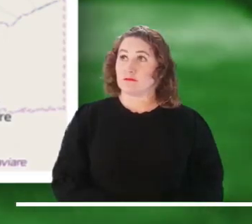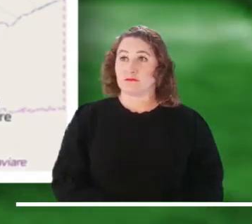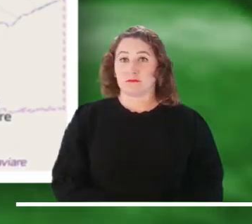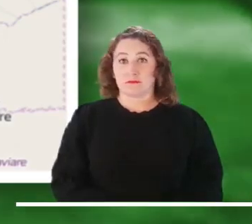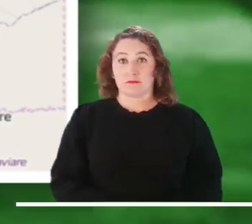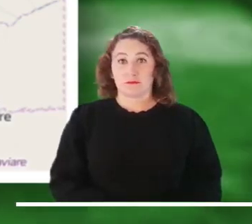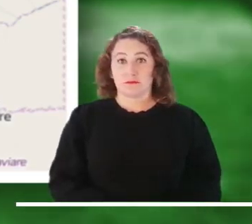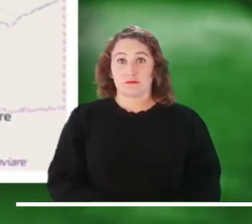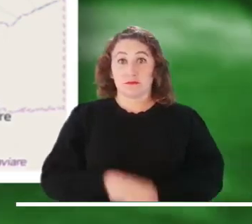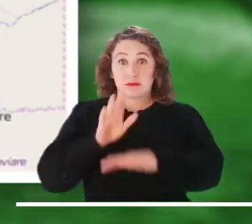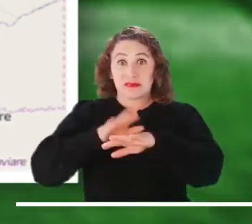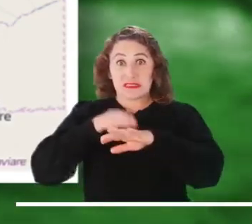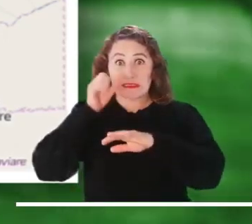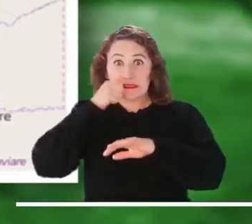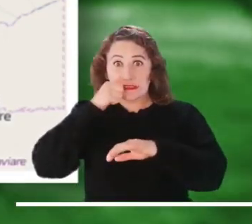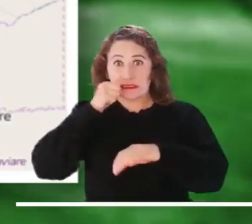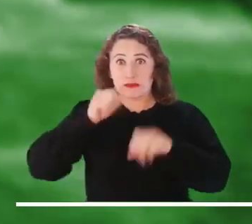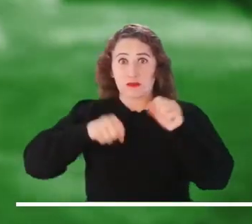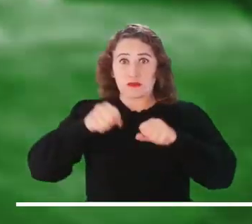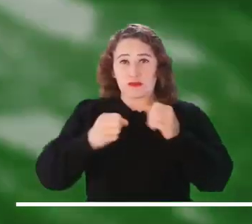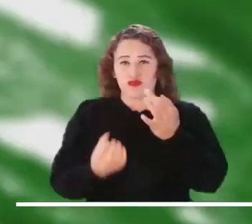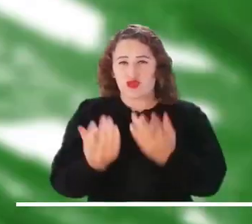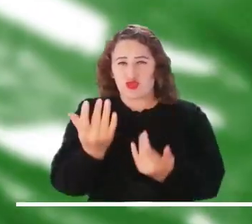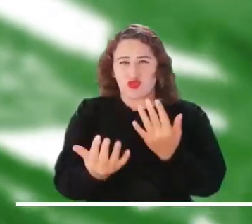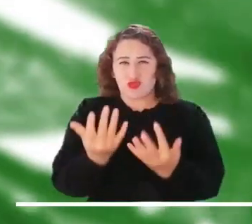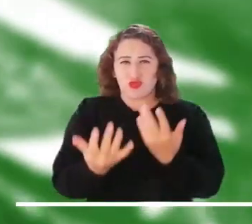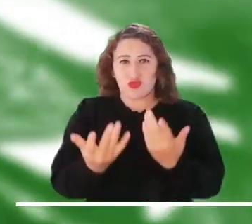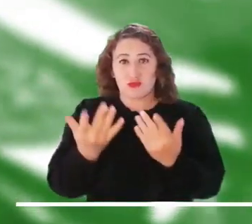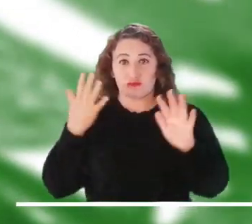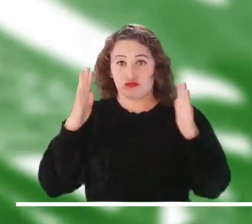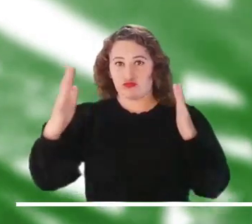zonas rurales de Medio Baudó, en Chocó.